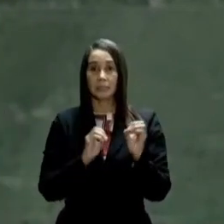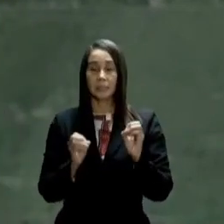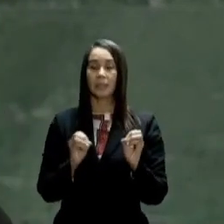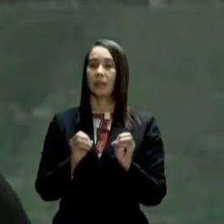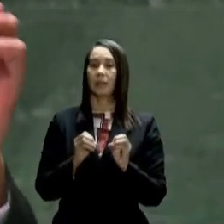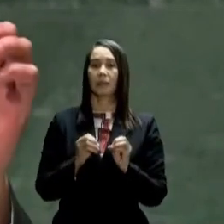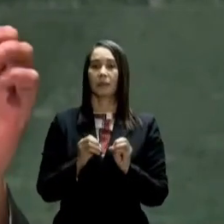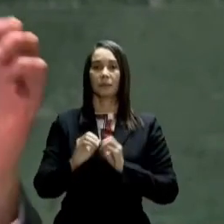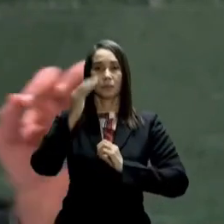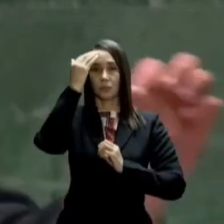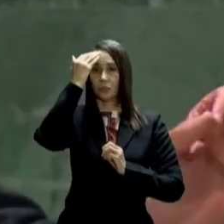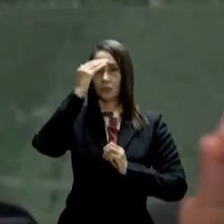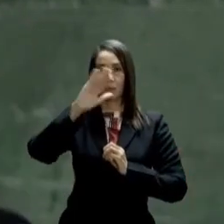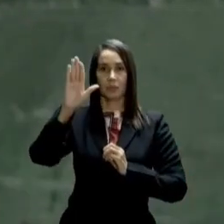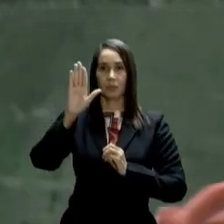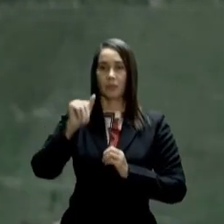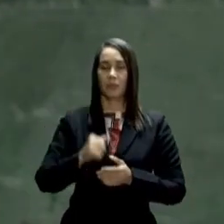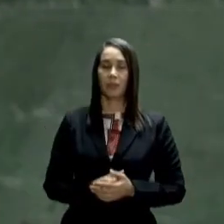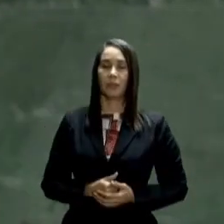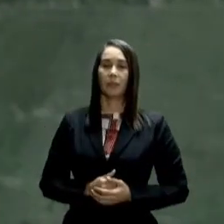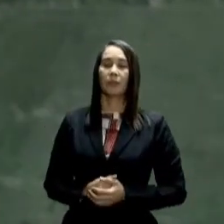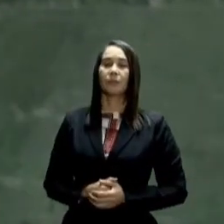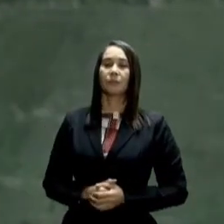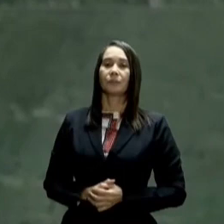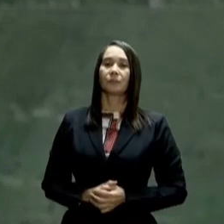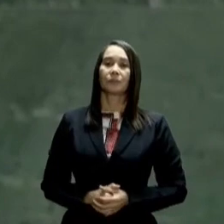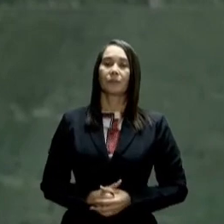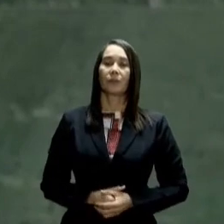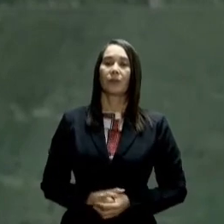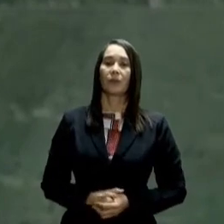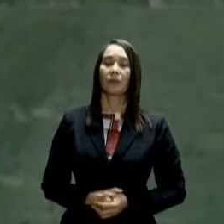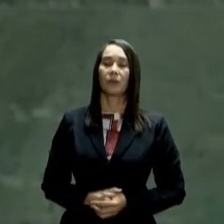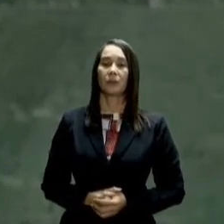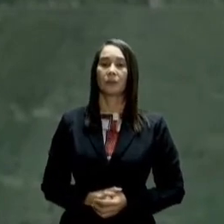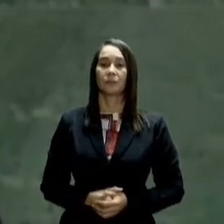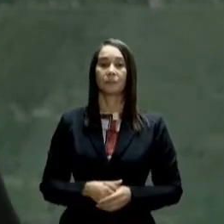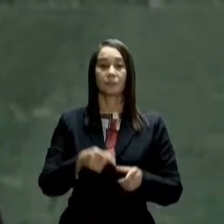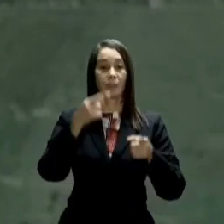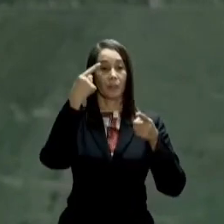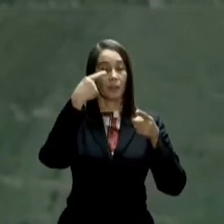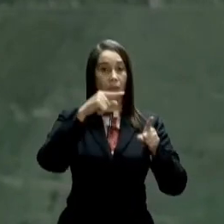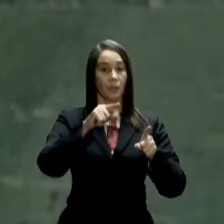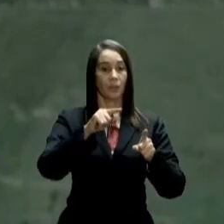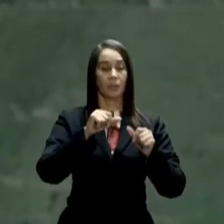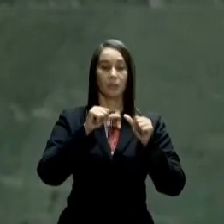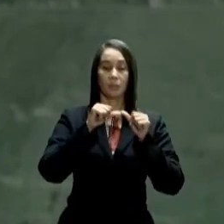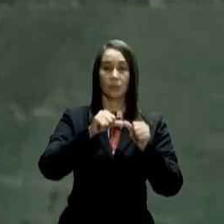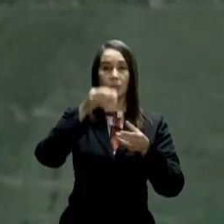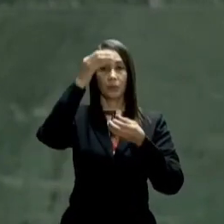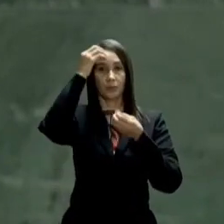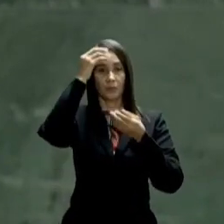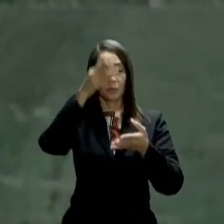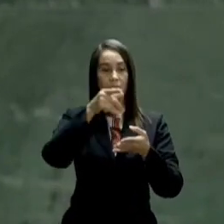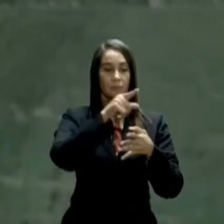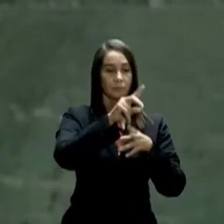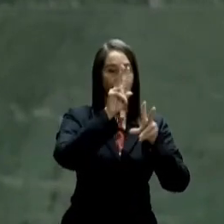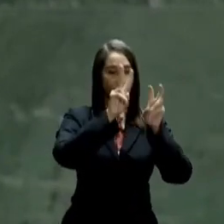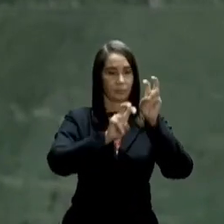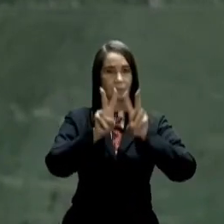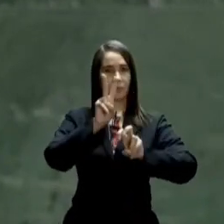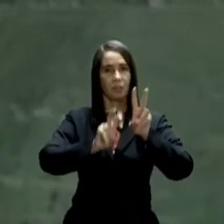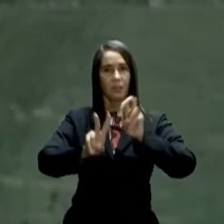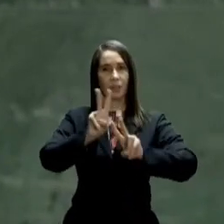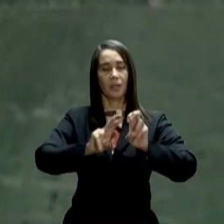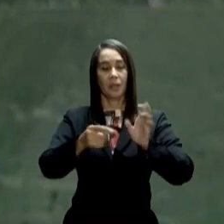ambiental y la identidad de sus beneficiarios finales. A pesar de la exigua información disponible, los análisis que